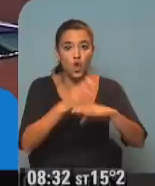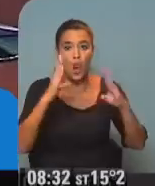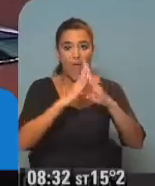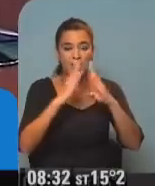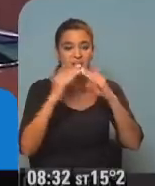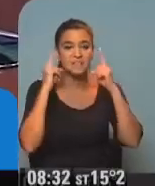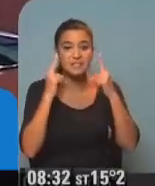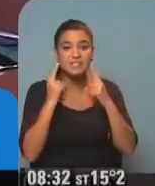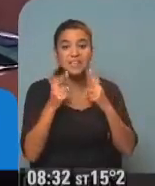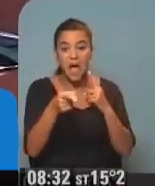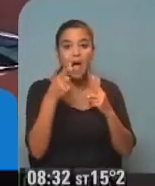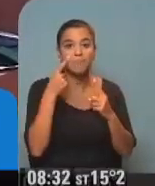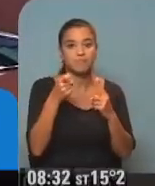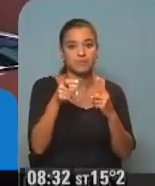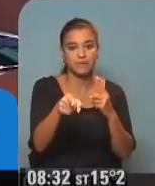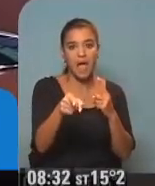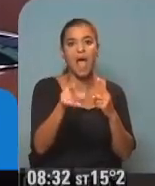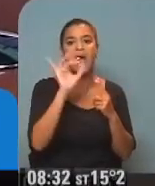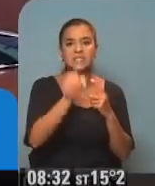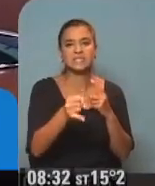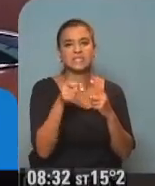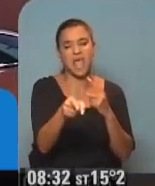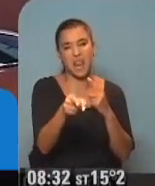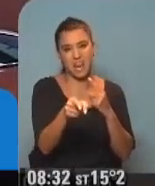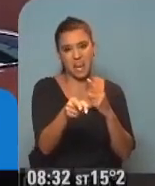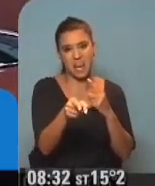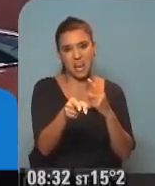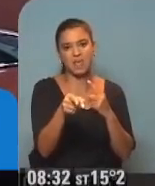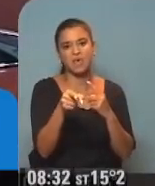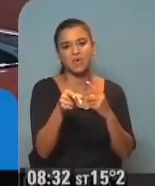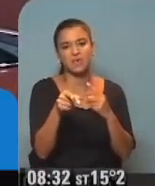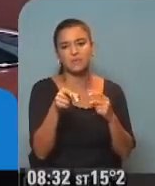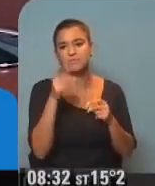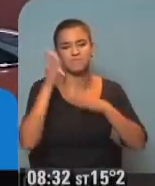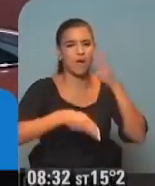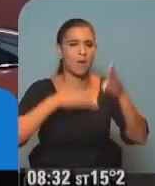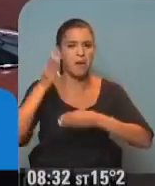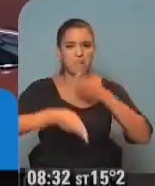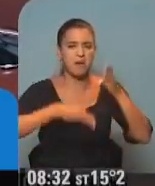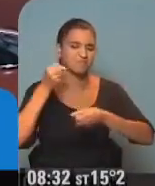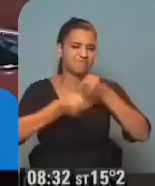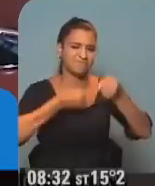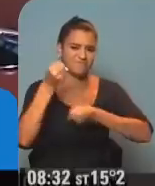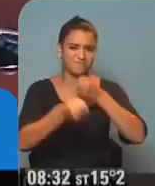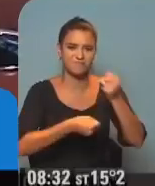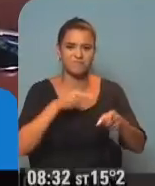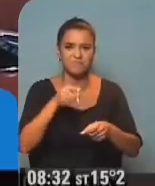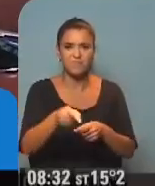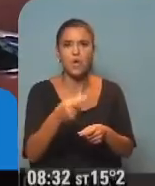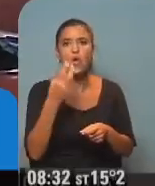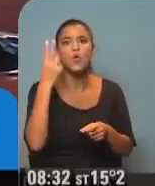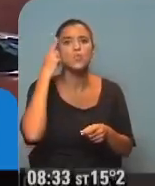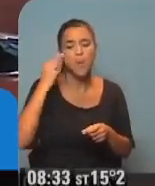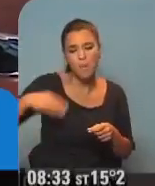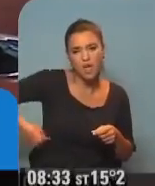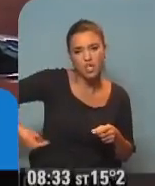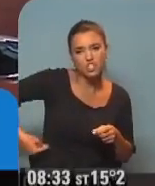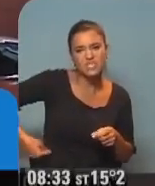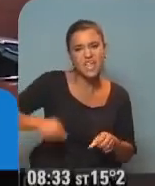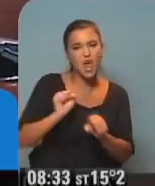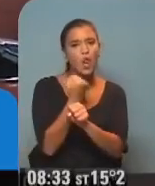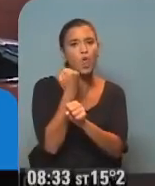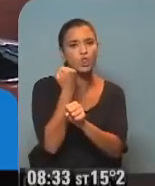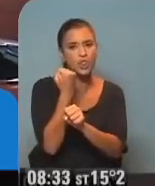lo identificó como tal y realmente, literalmente, lo molió a palos o a golpes y lo dejó con 9 costillas rotas, como todos